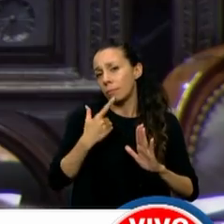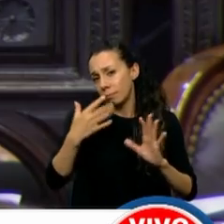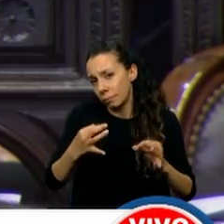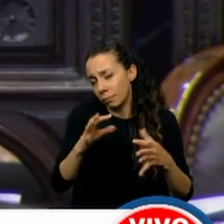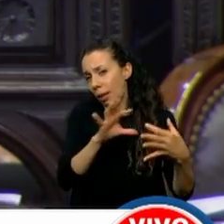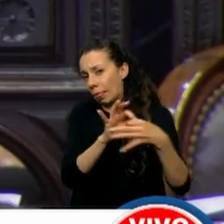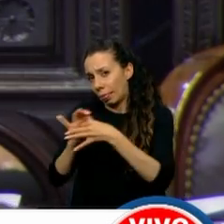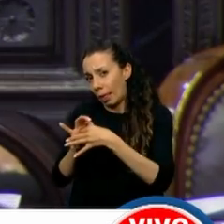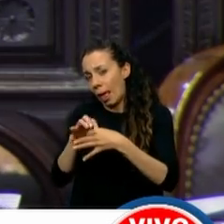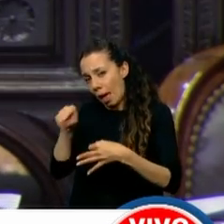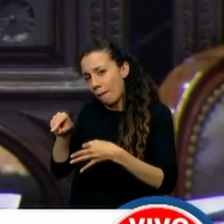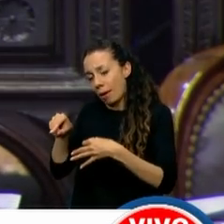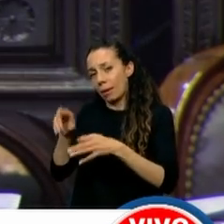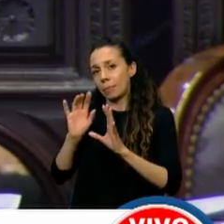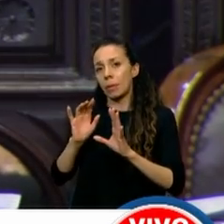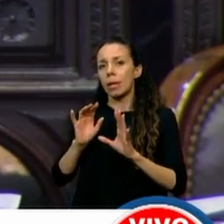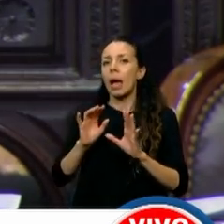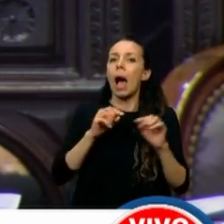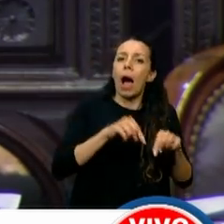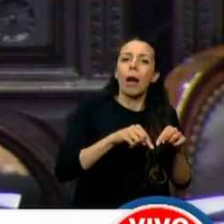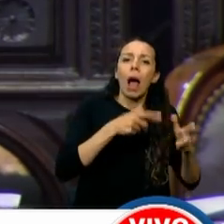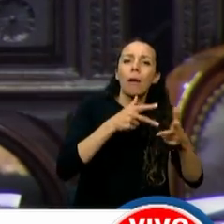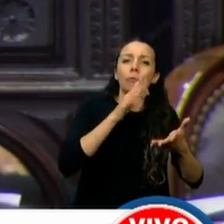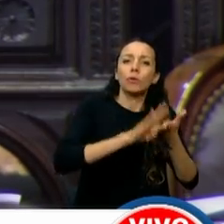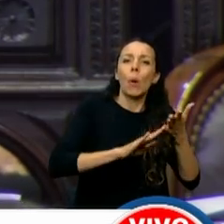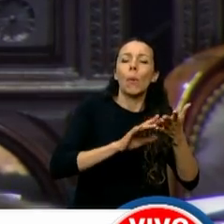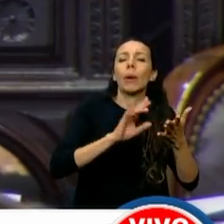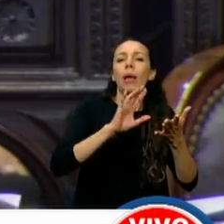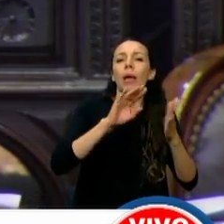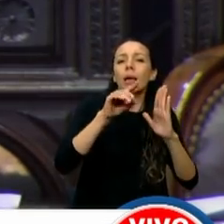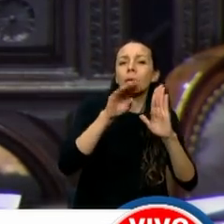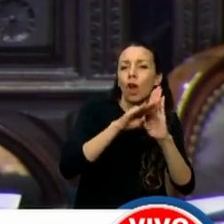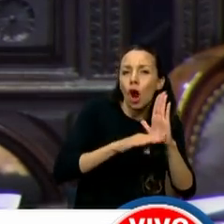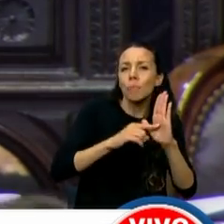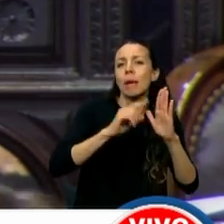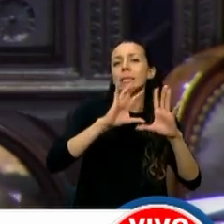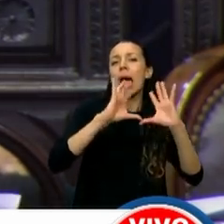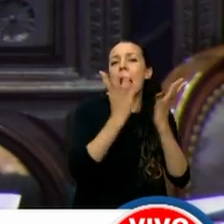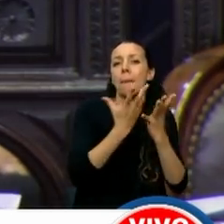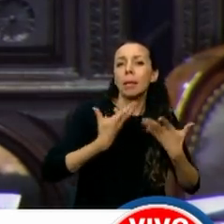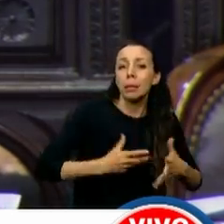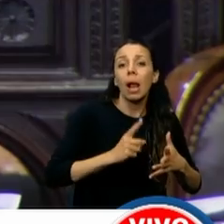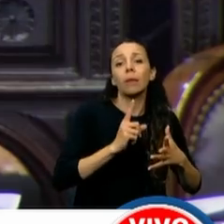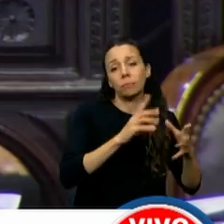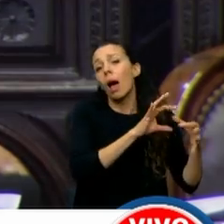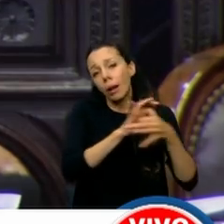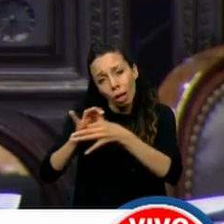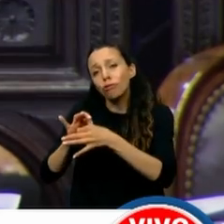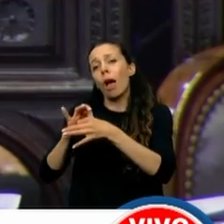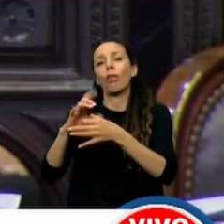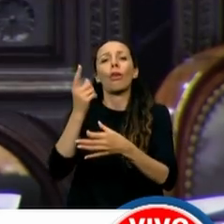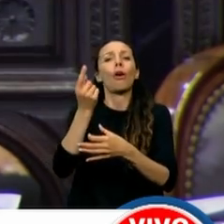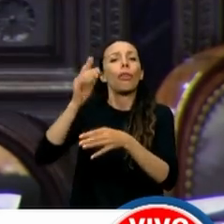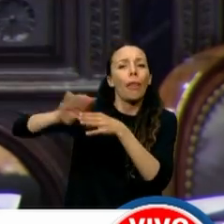particular es imposible hablar de política ambiental sin hablar de deuda y sin hablar de fuga de capitales porque como bien dijo néstor también en su momento